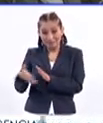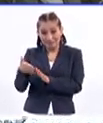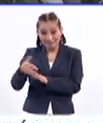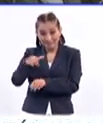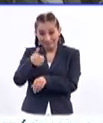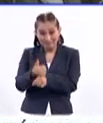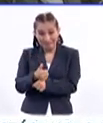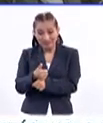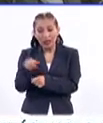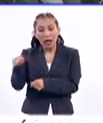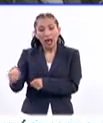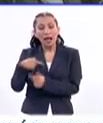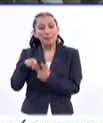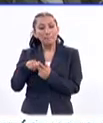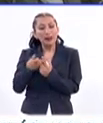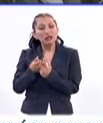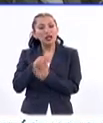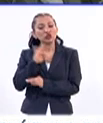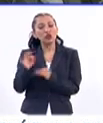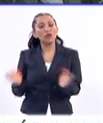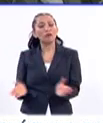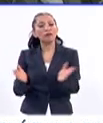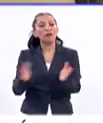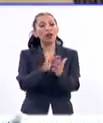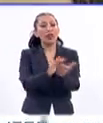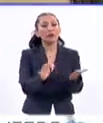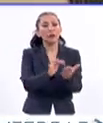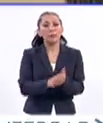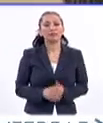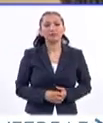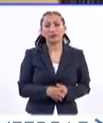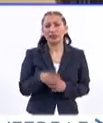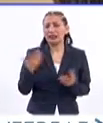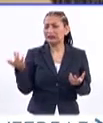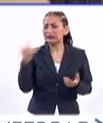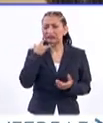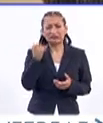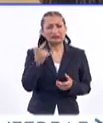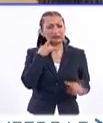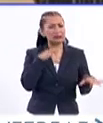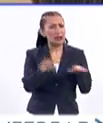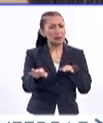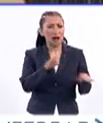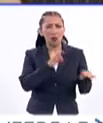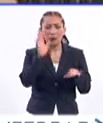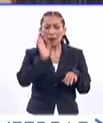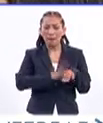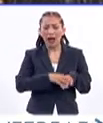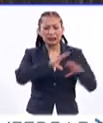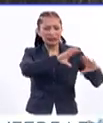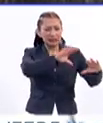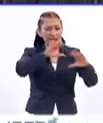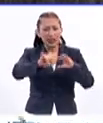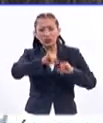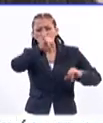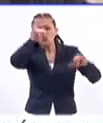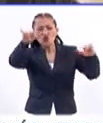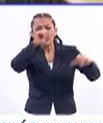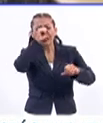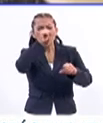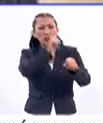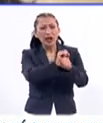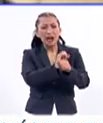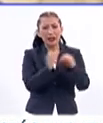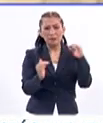Pública, él implementa todo un fomento de lectura. Hizo grandes esfuerzos para ampliar la cobertura en la enseñanza secundaria y